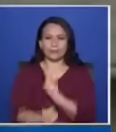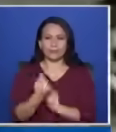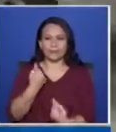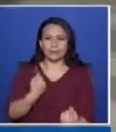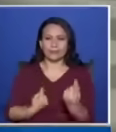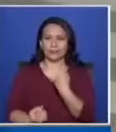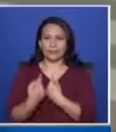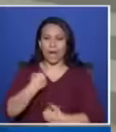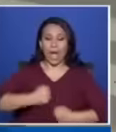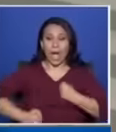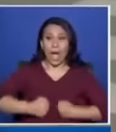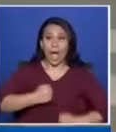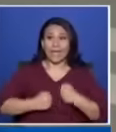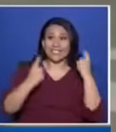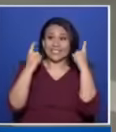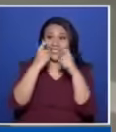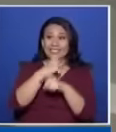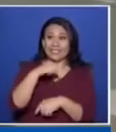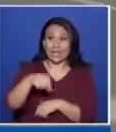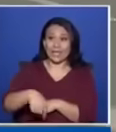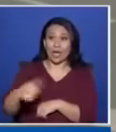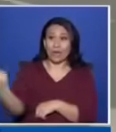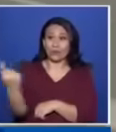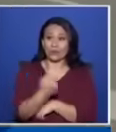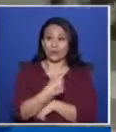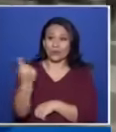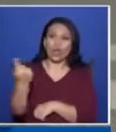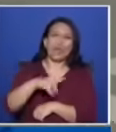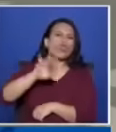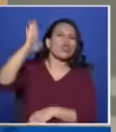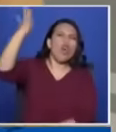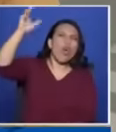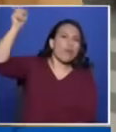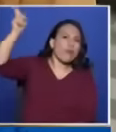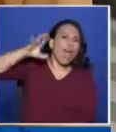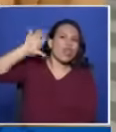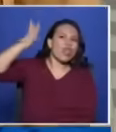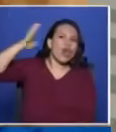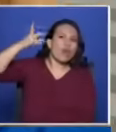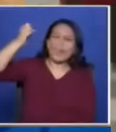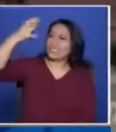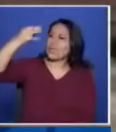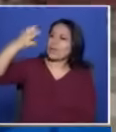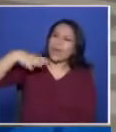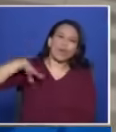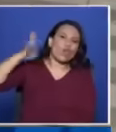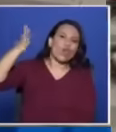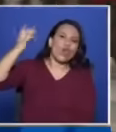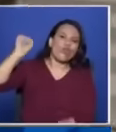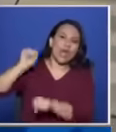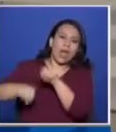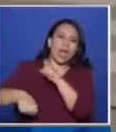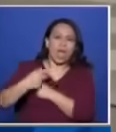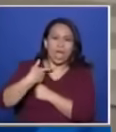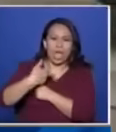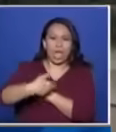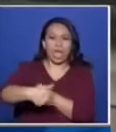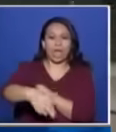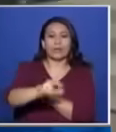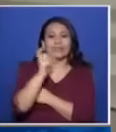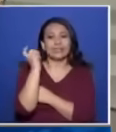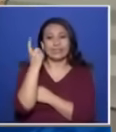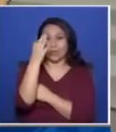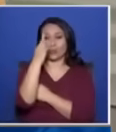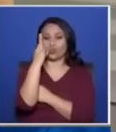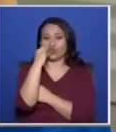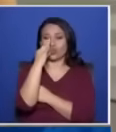disculpe, buenos días. Mucha dificultad a veces para cruzar aquí, los semáforos no valen hace 15 días. Eso es, por el semáforo, mi don, por el semáforo. Y ahí sí se puede nomás pasar. Viendo